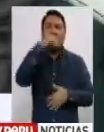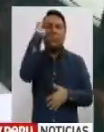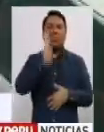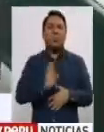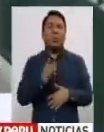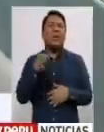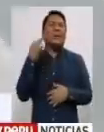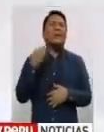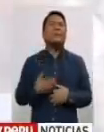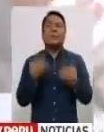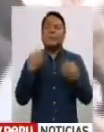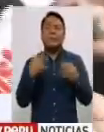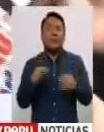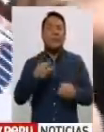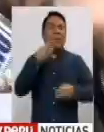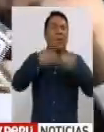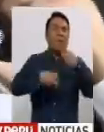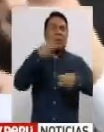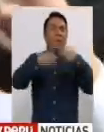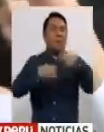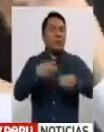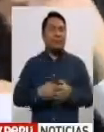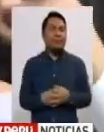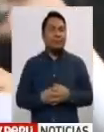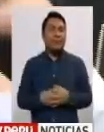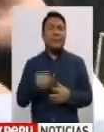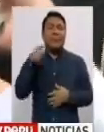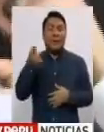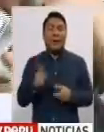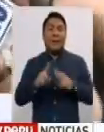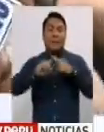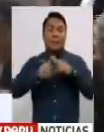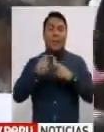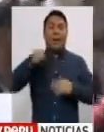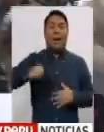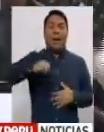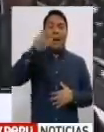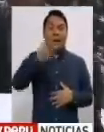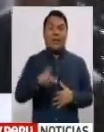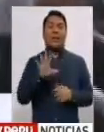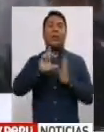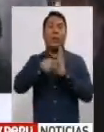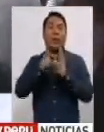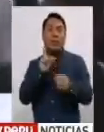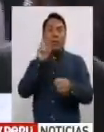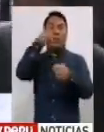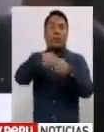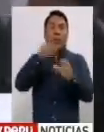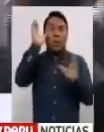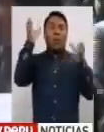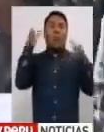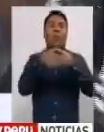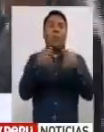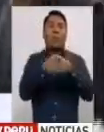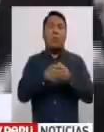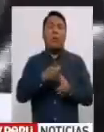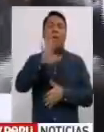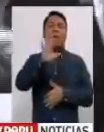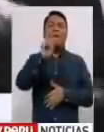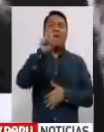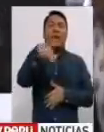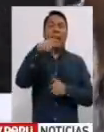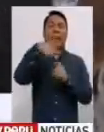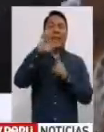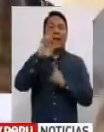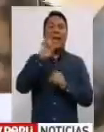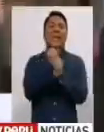a los escándalos. Se inició como alcalde y pocos años después llegó al Congreso por el Frente Independiente Moralizador. En el